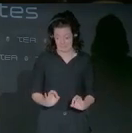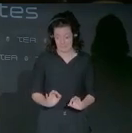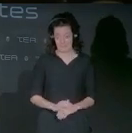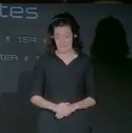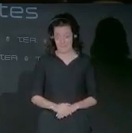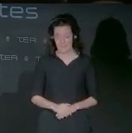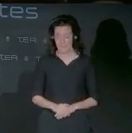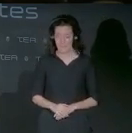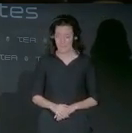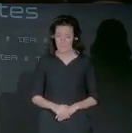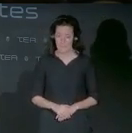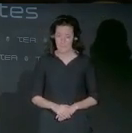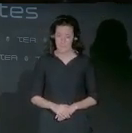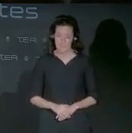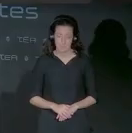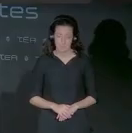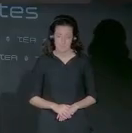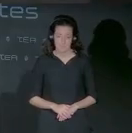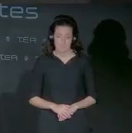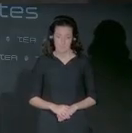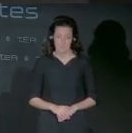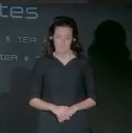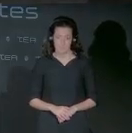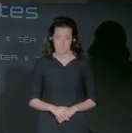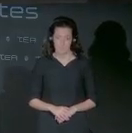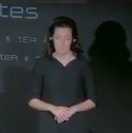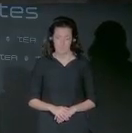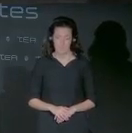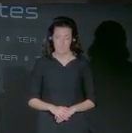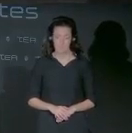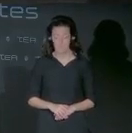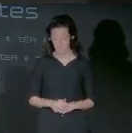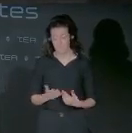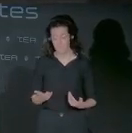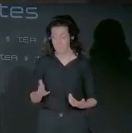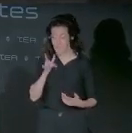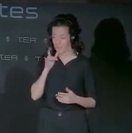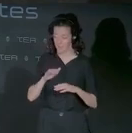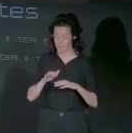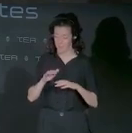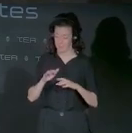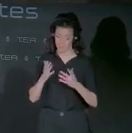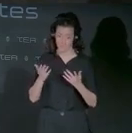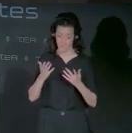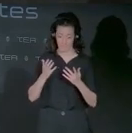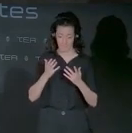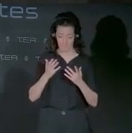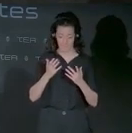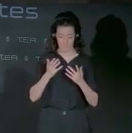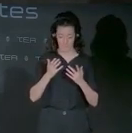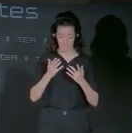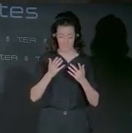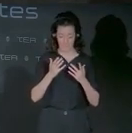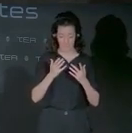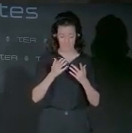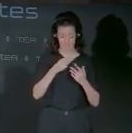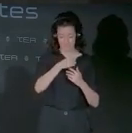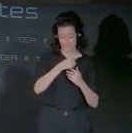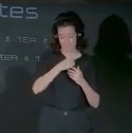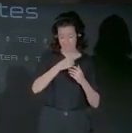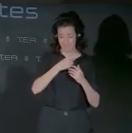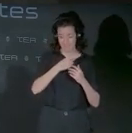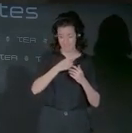Creo que igual que ahora mismo la gente, o sea, perdón, los reguladores no pueden entrar en casa de la gente, como lo que